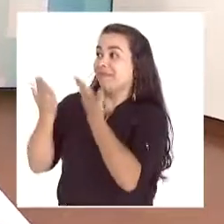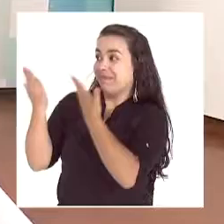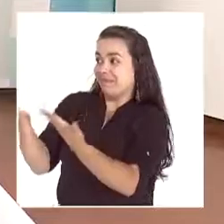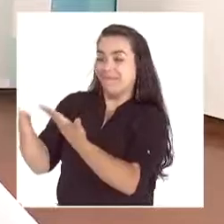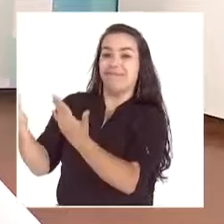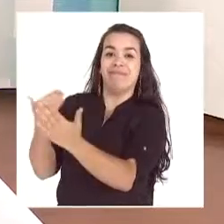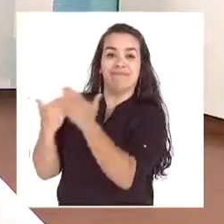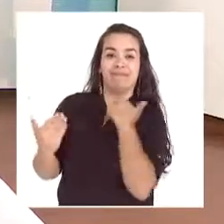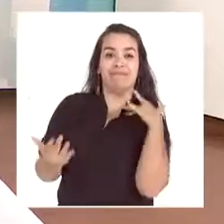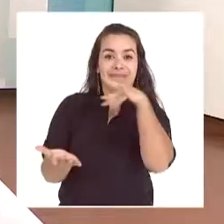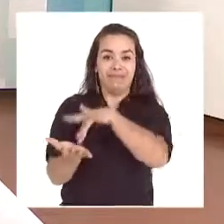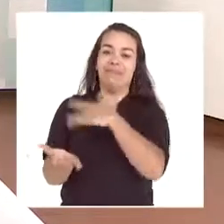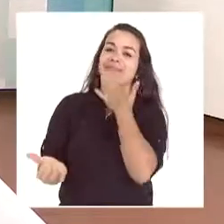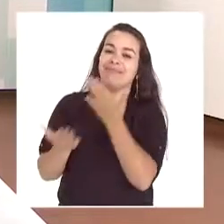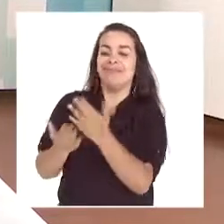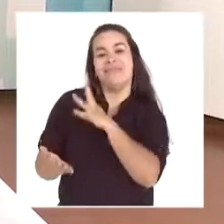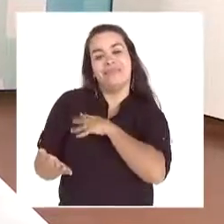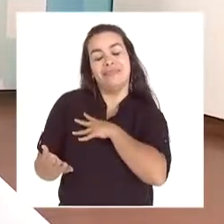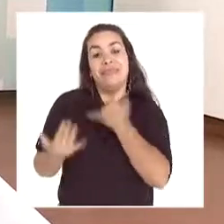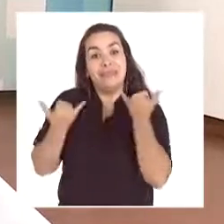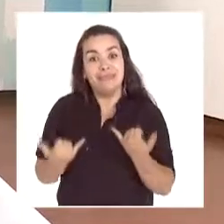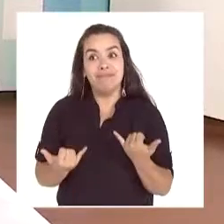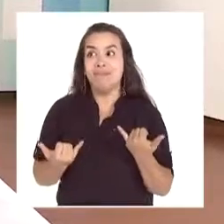ti por la invitación y es un placer para mí